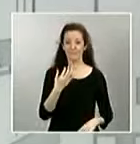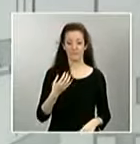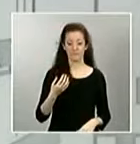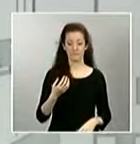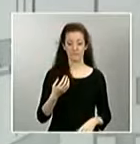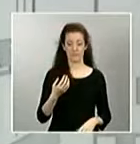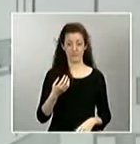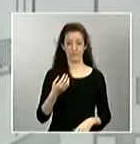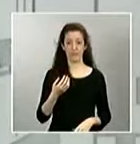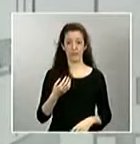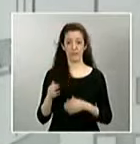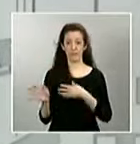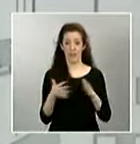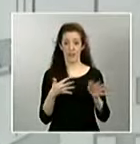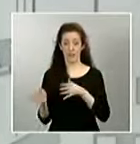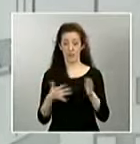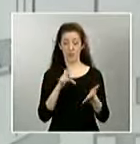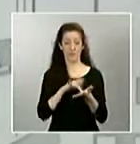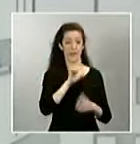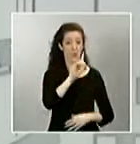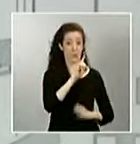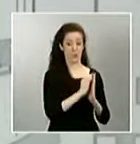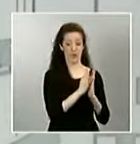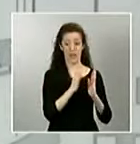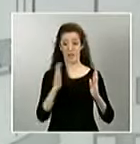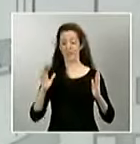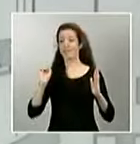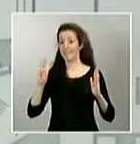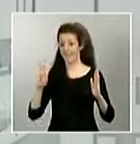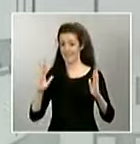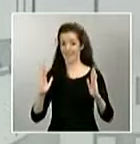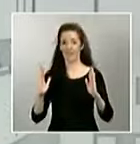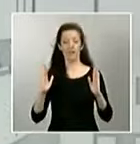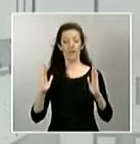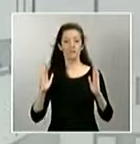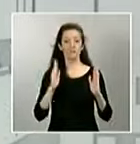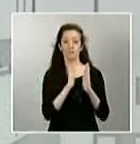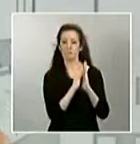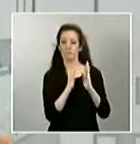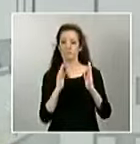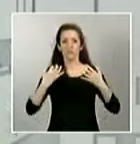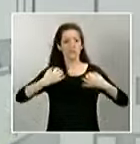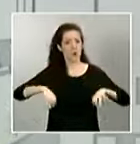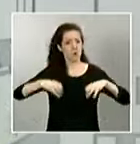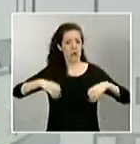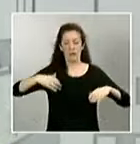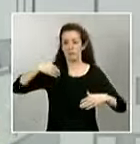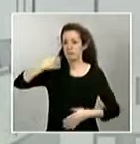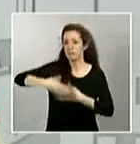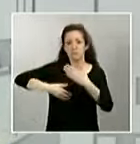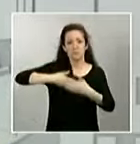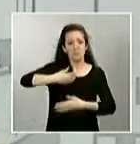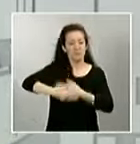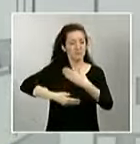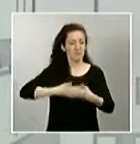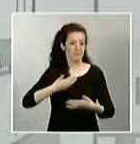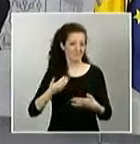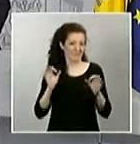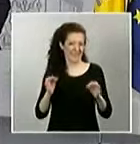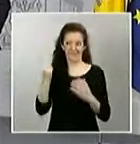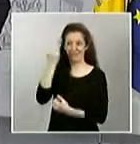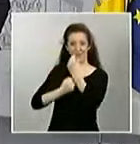hasta el día 13, digamos que el mes de marzo transcurría con normalidad, con el ciclo sincronizado que tenía la economía española.